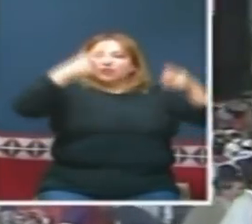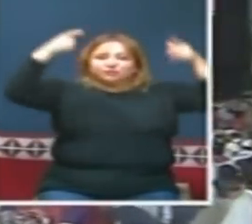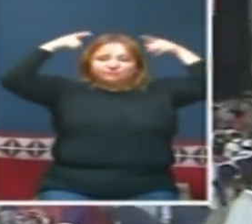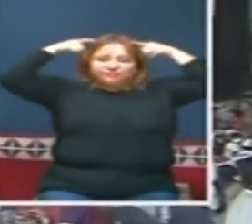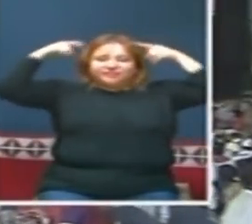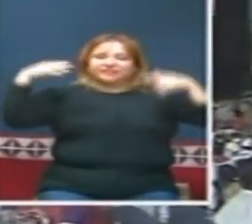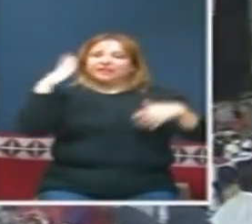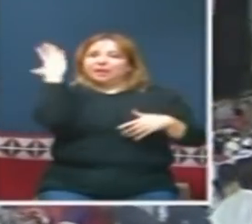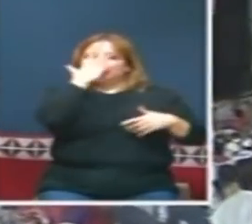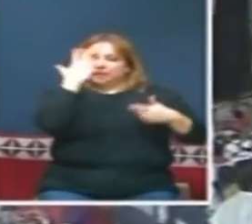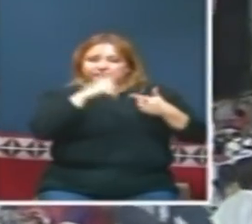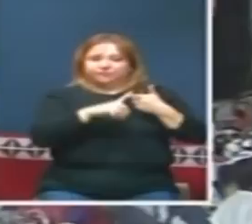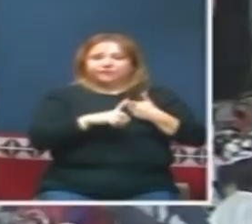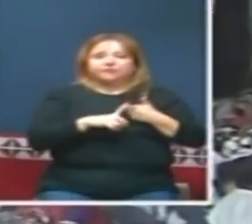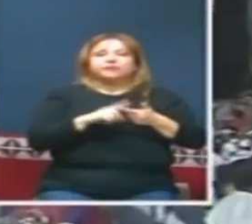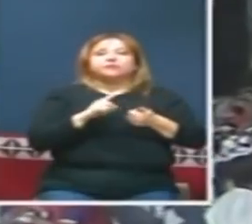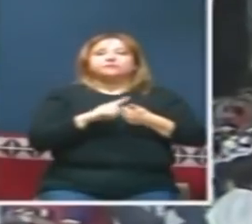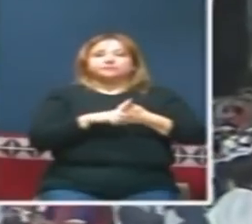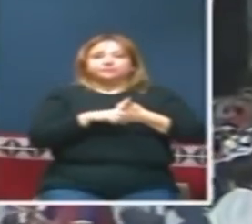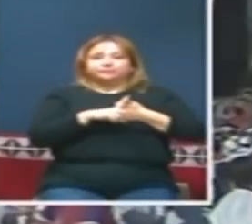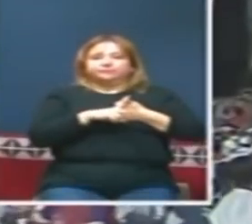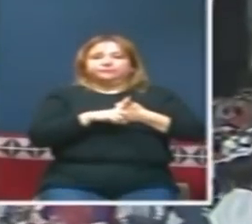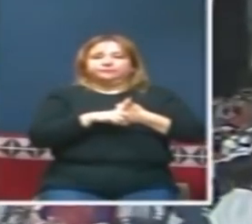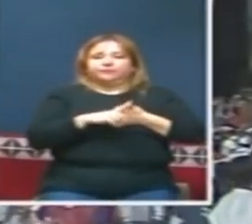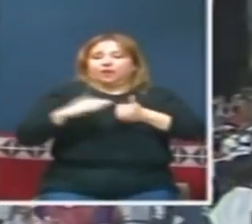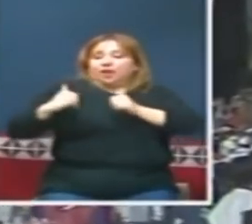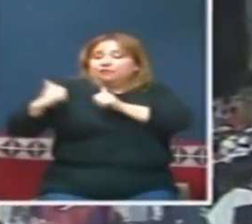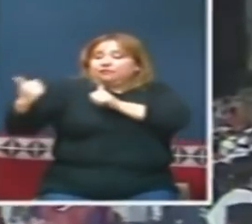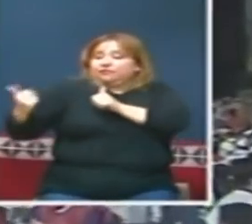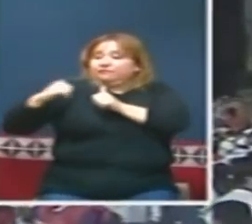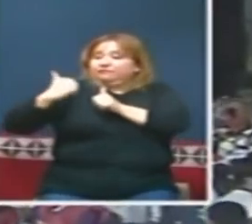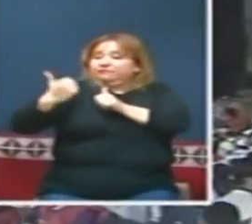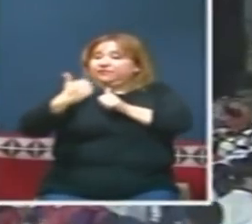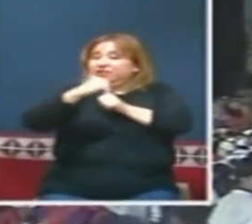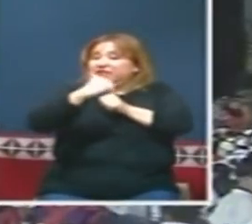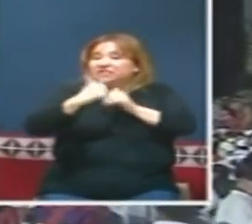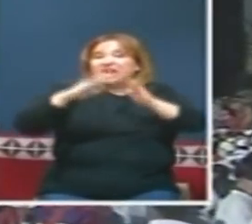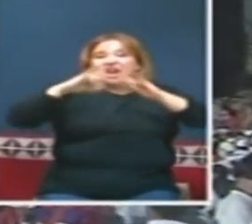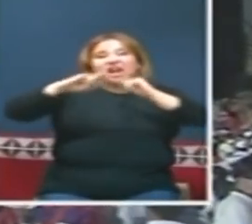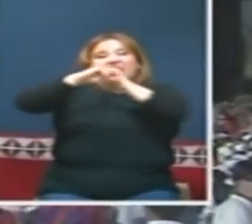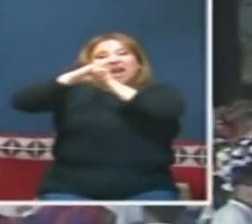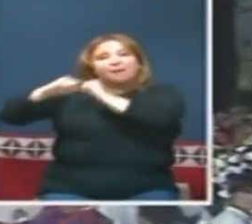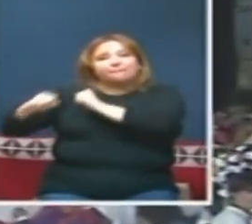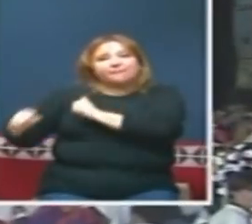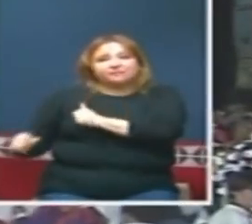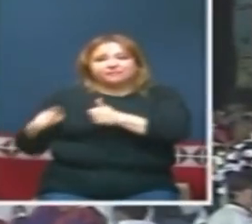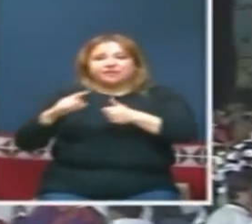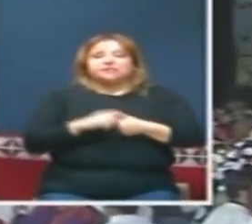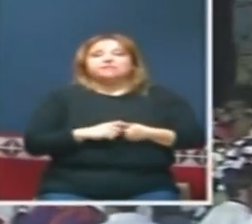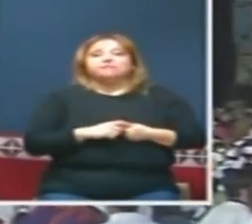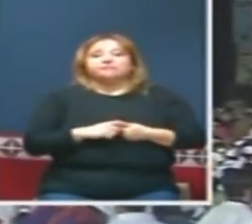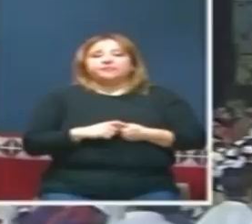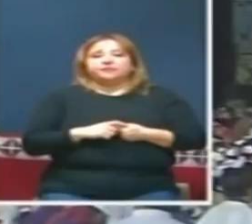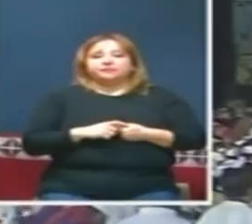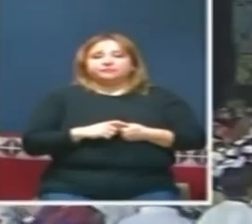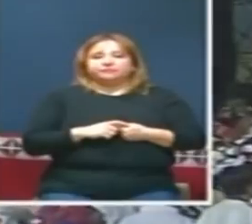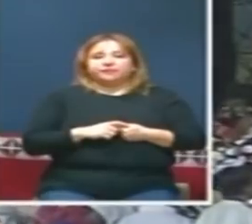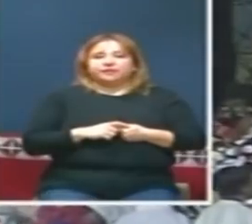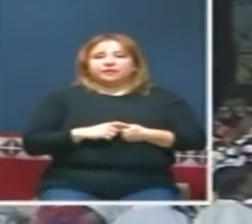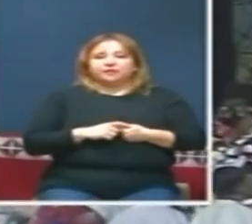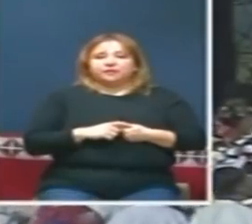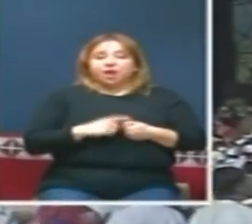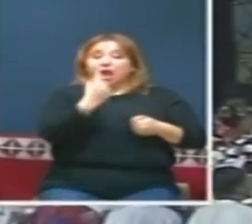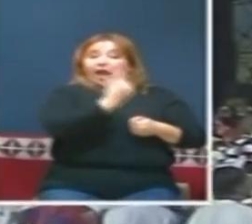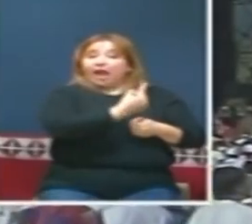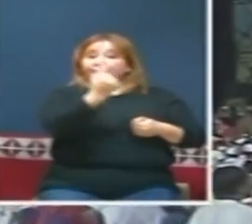nuestra provincia. Están presentes allí al costado de la carpa de prensa, la religiosidad popular de